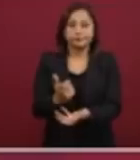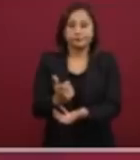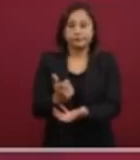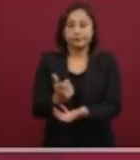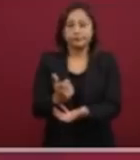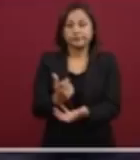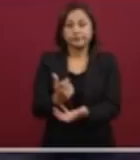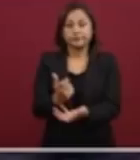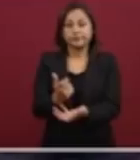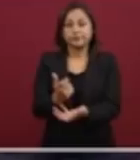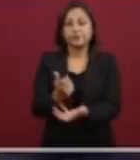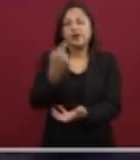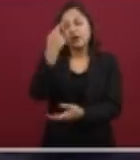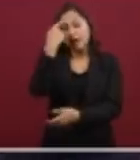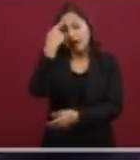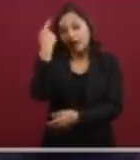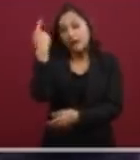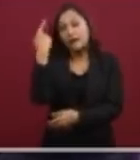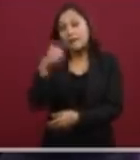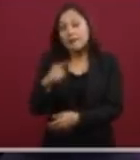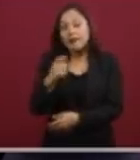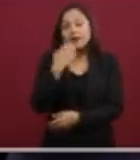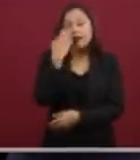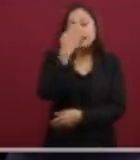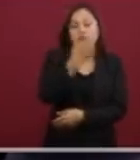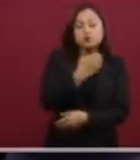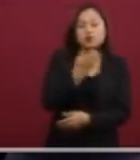que requiere cada escuela